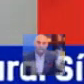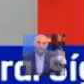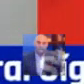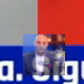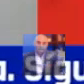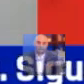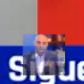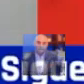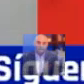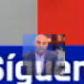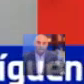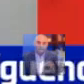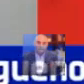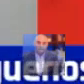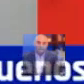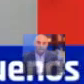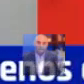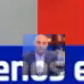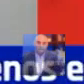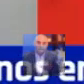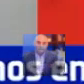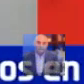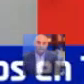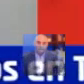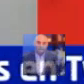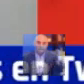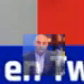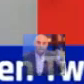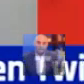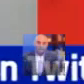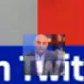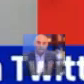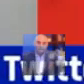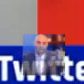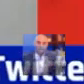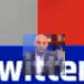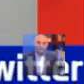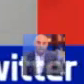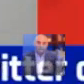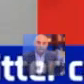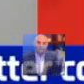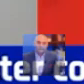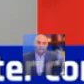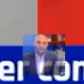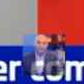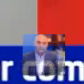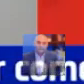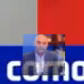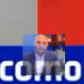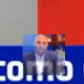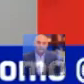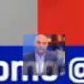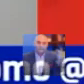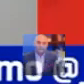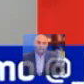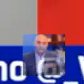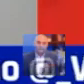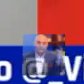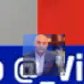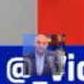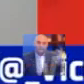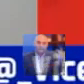a la prensa conservadora y dicen, bueno, pues a lo mejor se va a pronunciar con nosotros, se